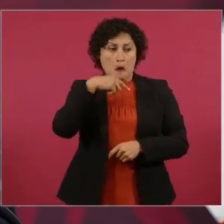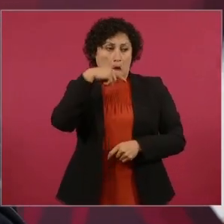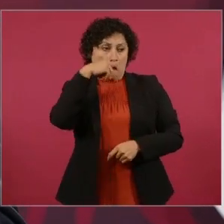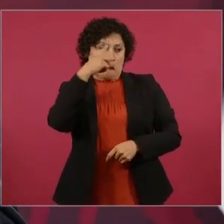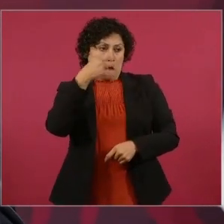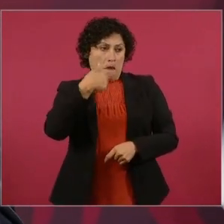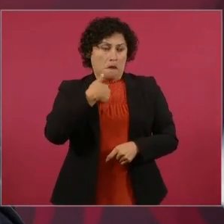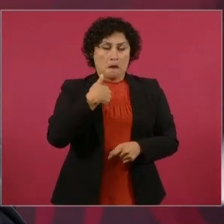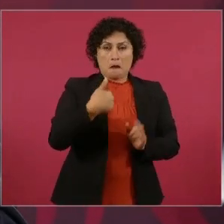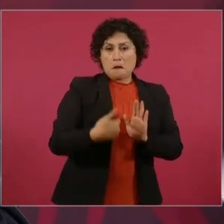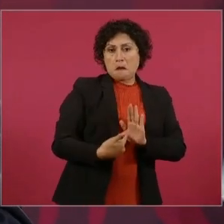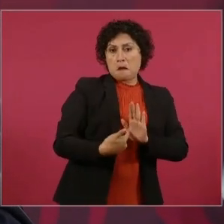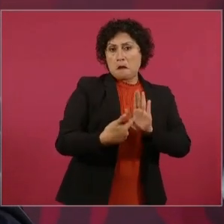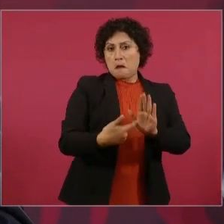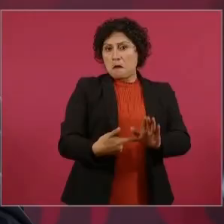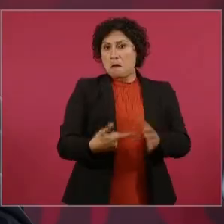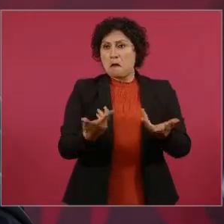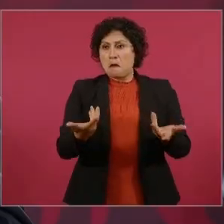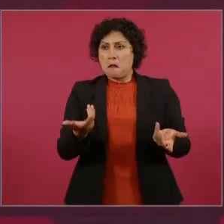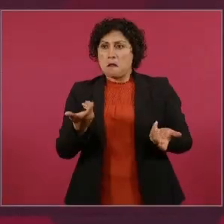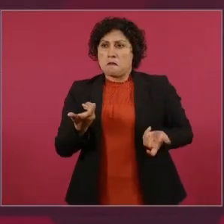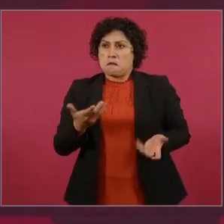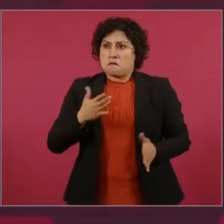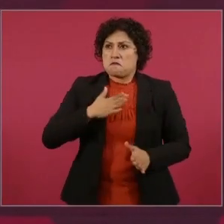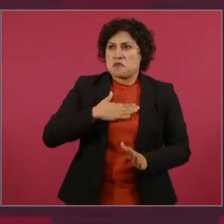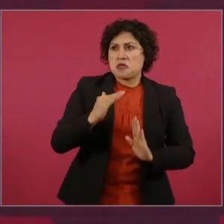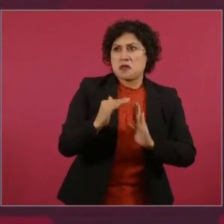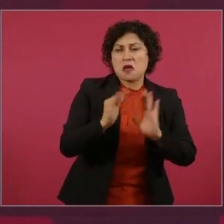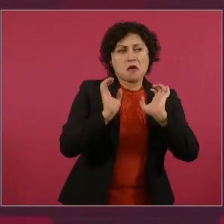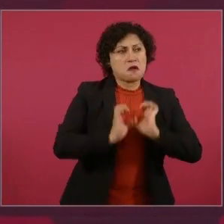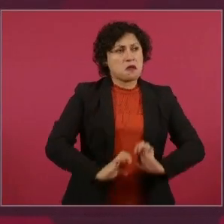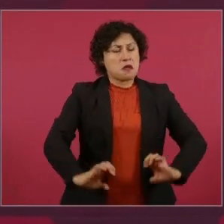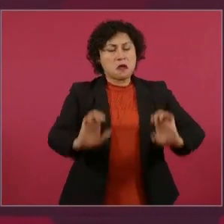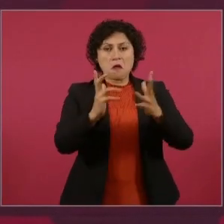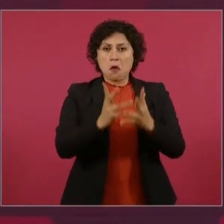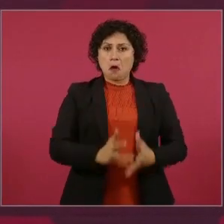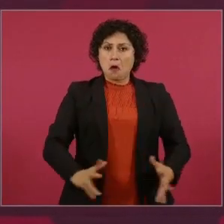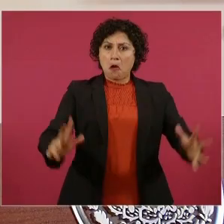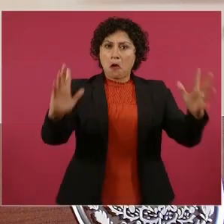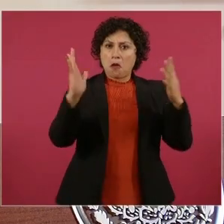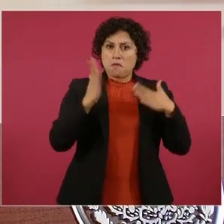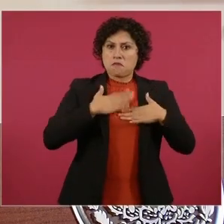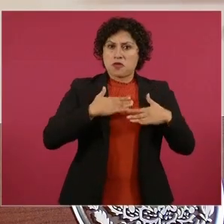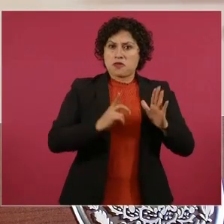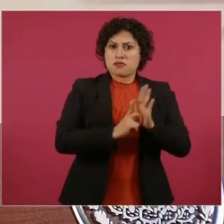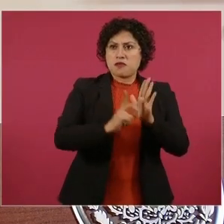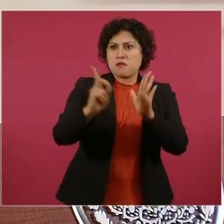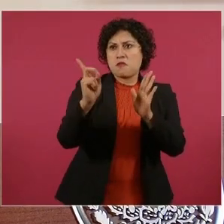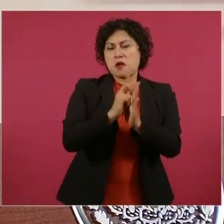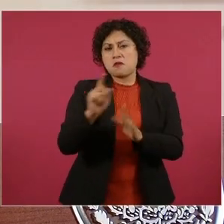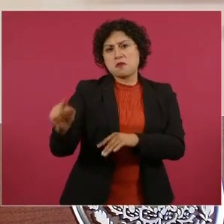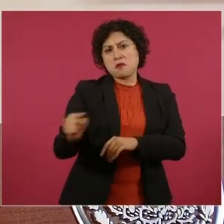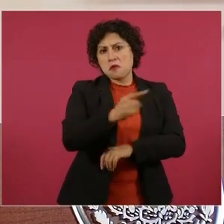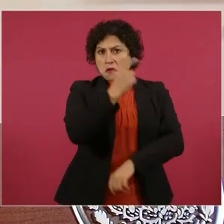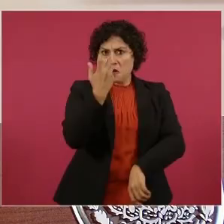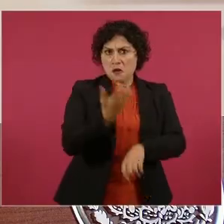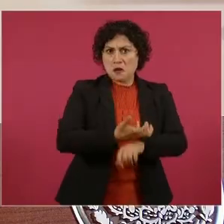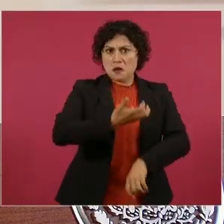presumir de que tienes mansiones y que tienes este departamentos en